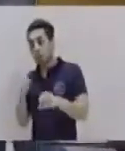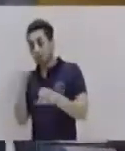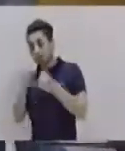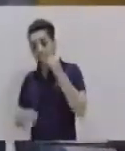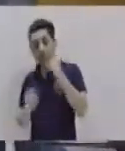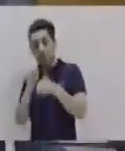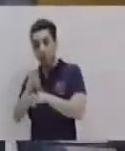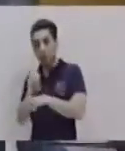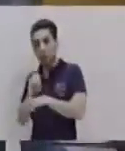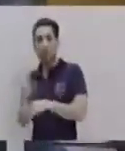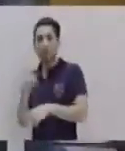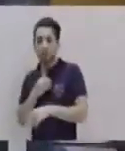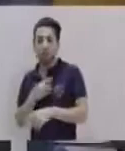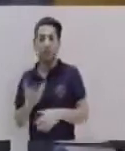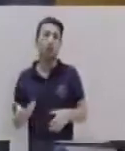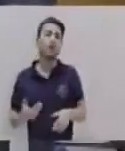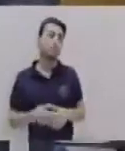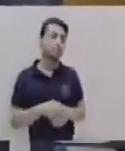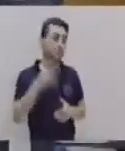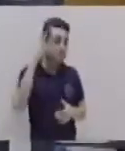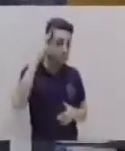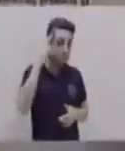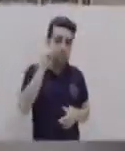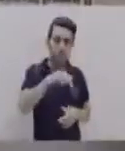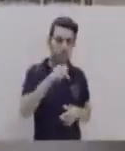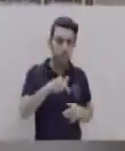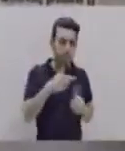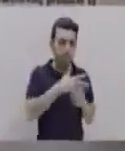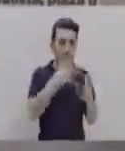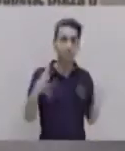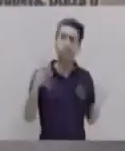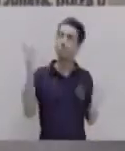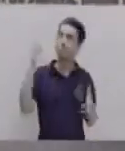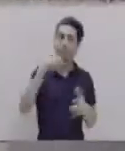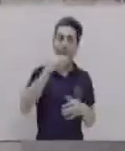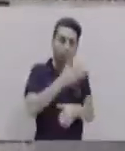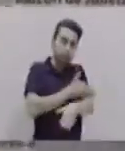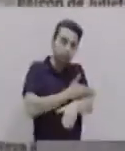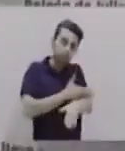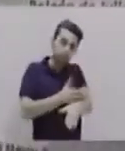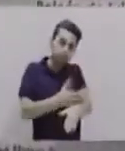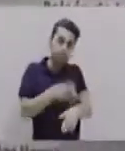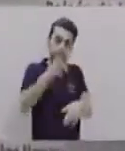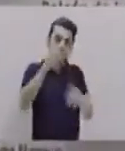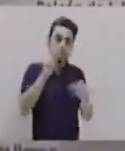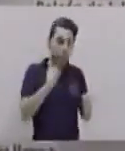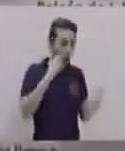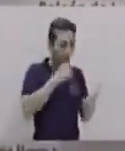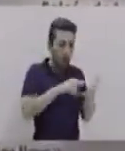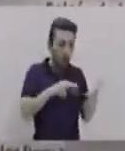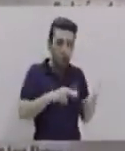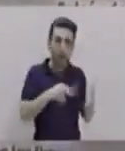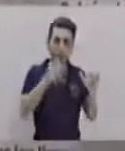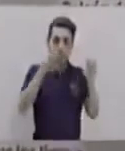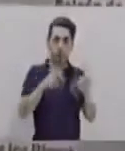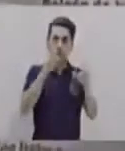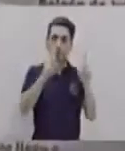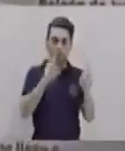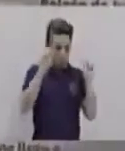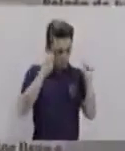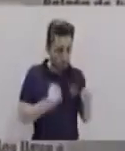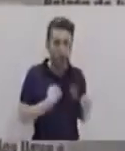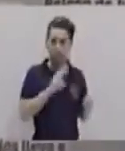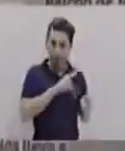usted le quiera dar a todas las personas que están en casa? Recordemos que todos estos elementos también pueden ser leídos por una persona con